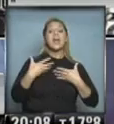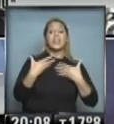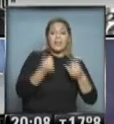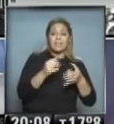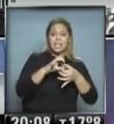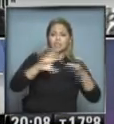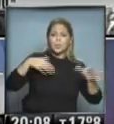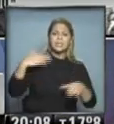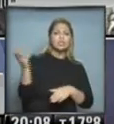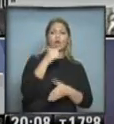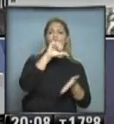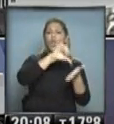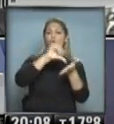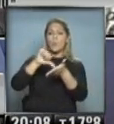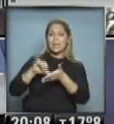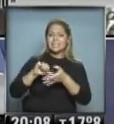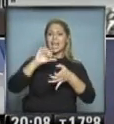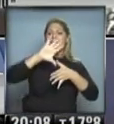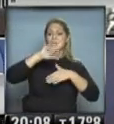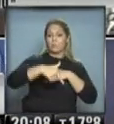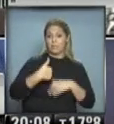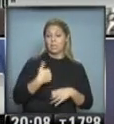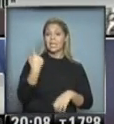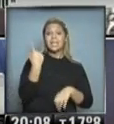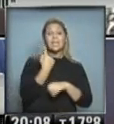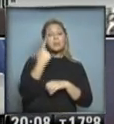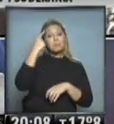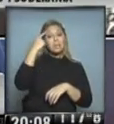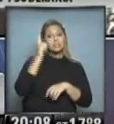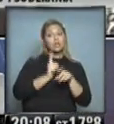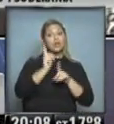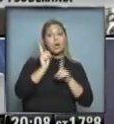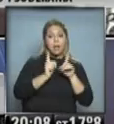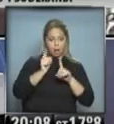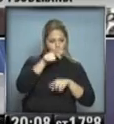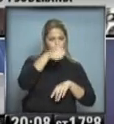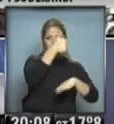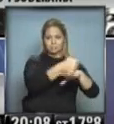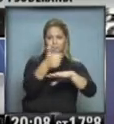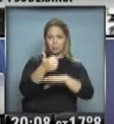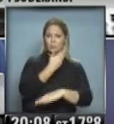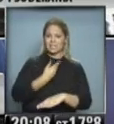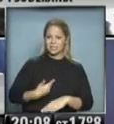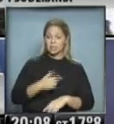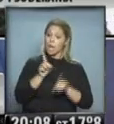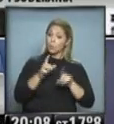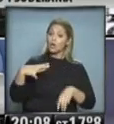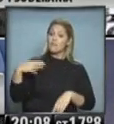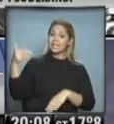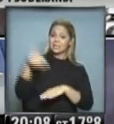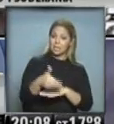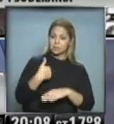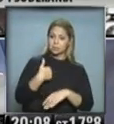todo el pueblo latinoamericano. Y creo que a la cabeza de algunos presidentes que están acá presentes, a algunos que no están